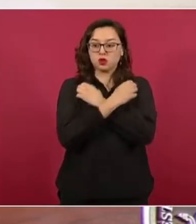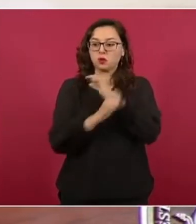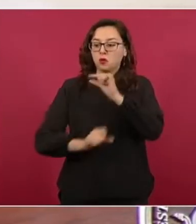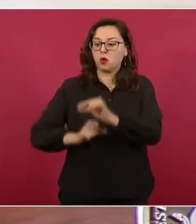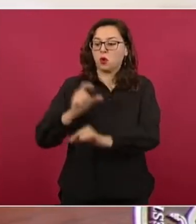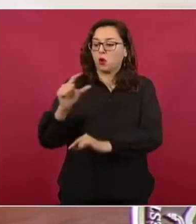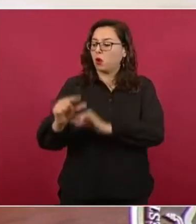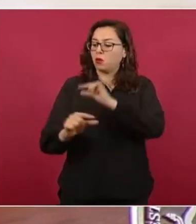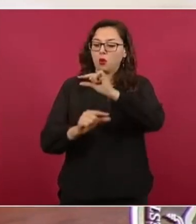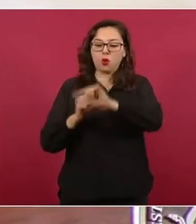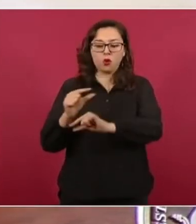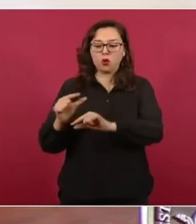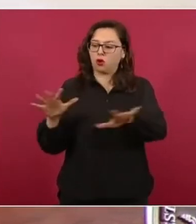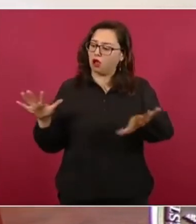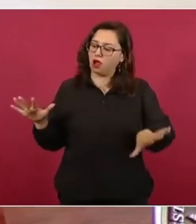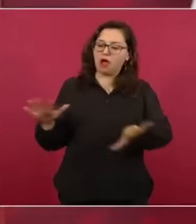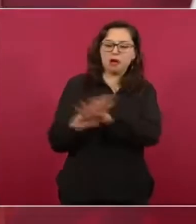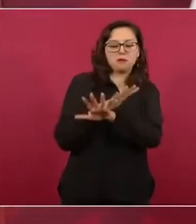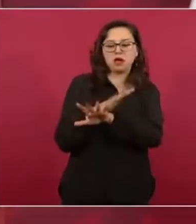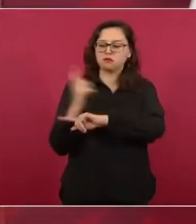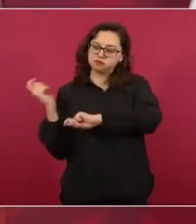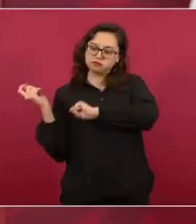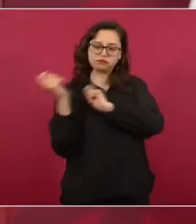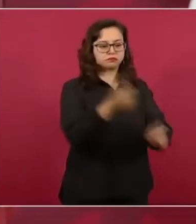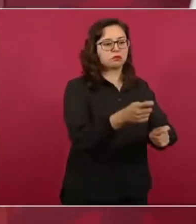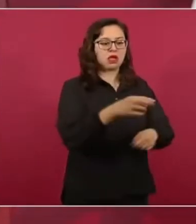dejara de ser en todos los niveles de escolaridad